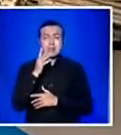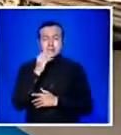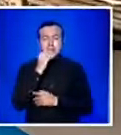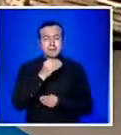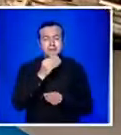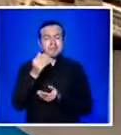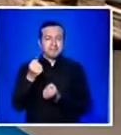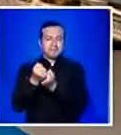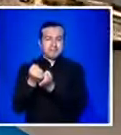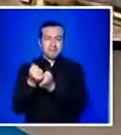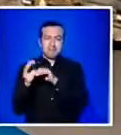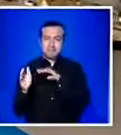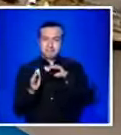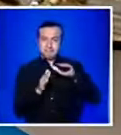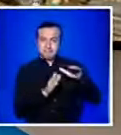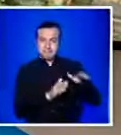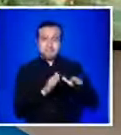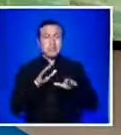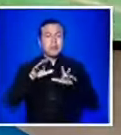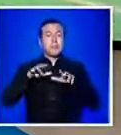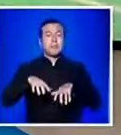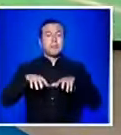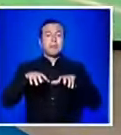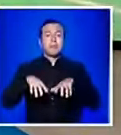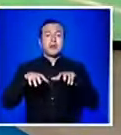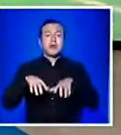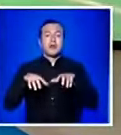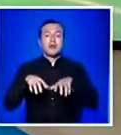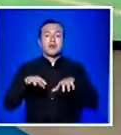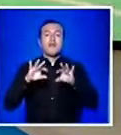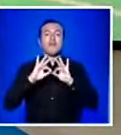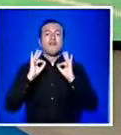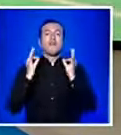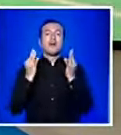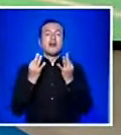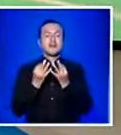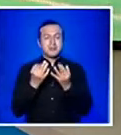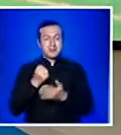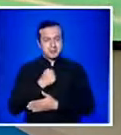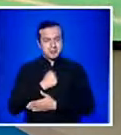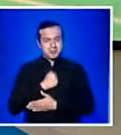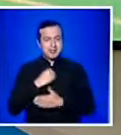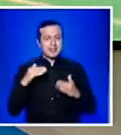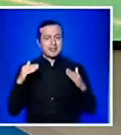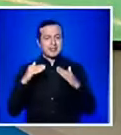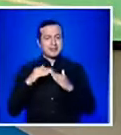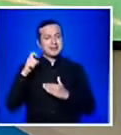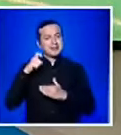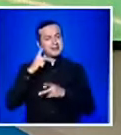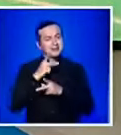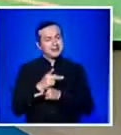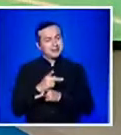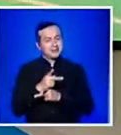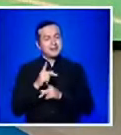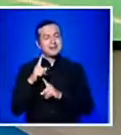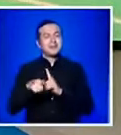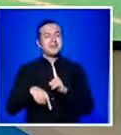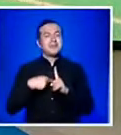8:47 a.m. Ahora les contamos que los perros que sí forman parte de la familia en nuestros hogares necesitan cuidados, pero